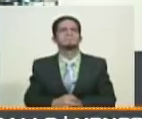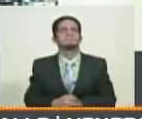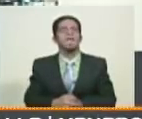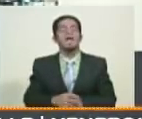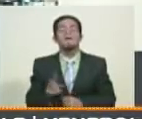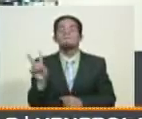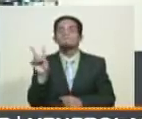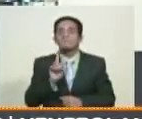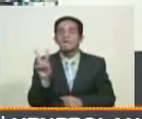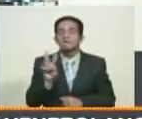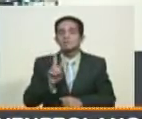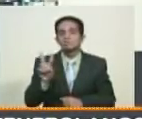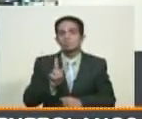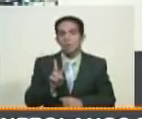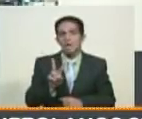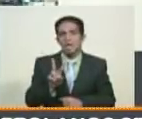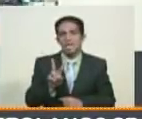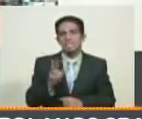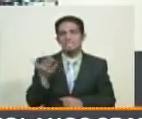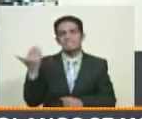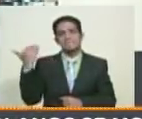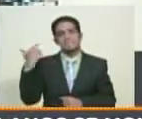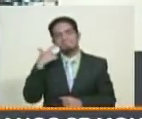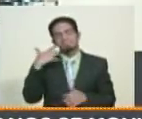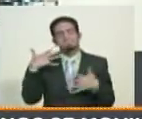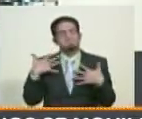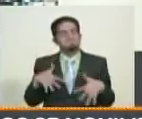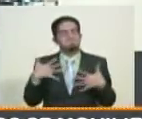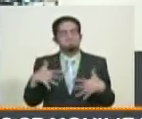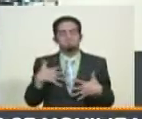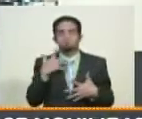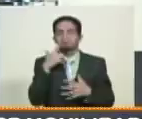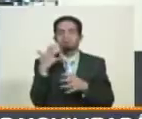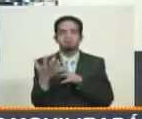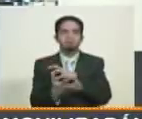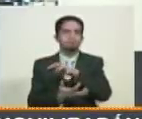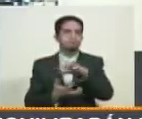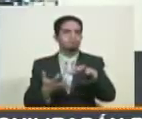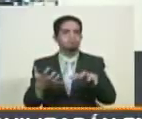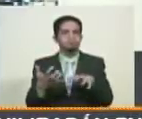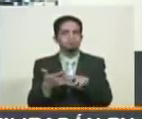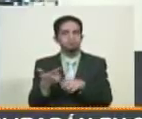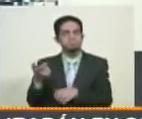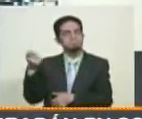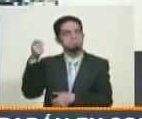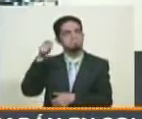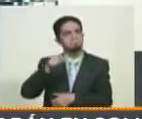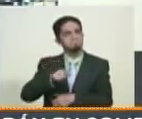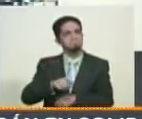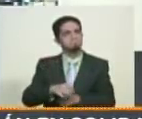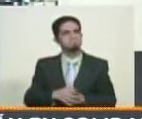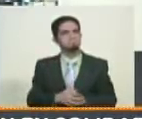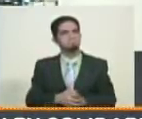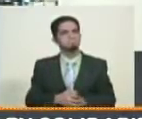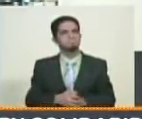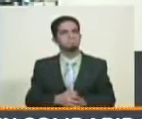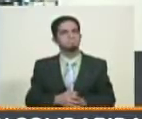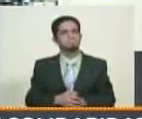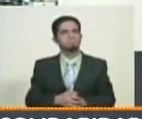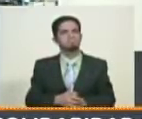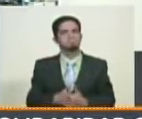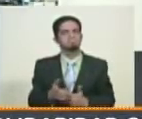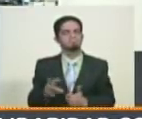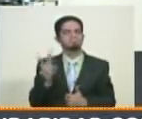Venezuela vivió un momento de tensión política durante estos últimos meses y años que se entendió